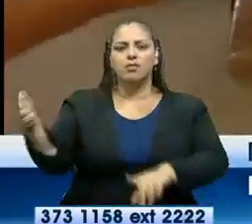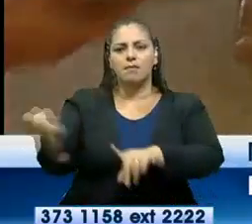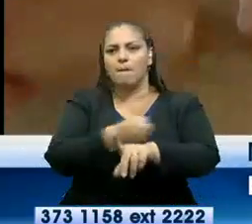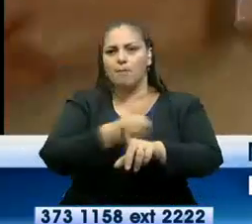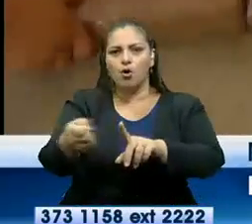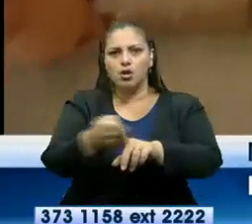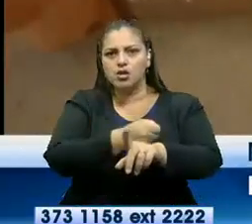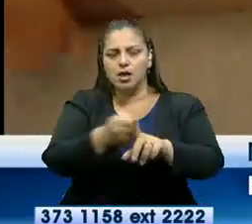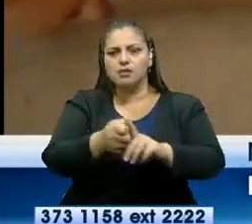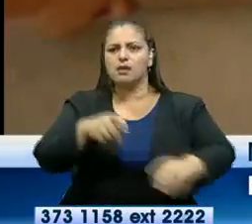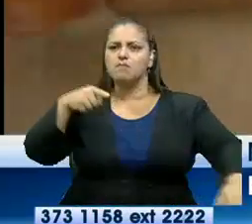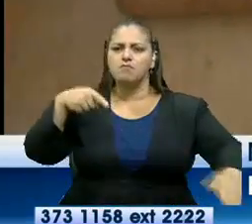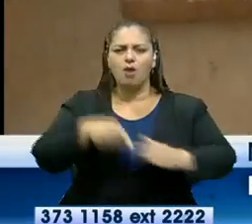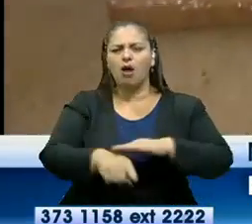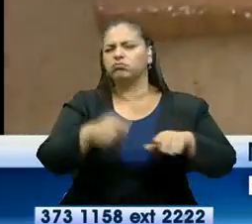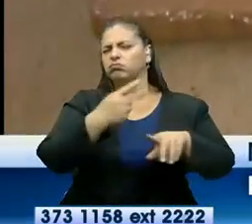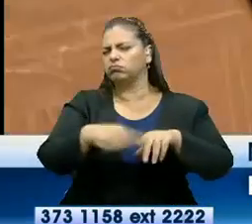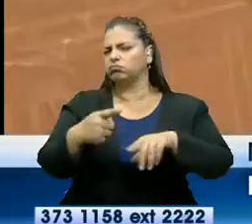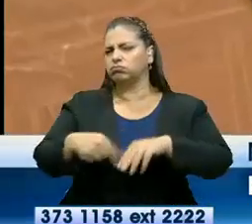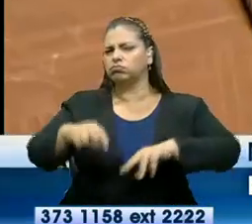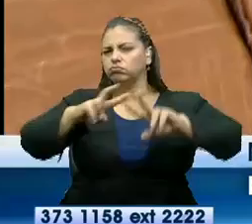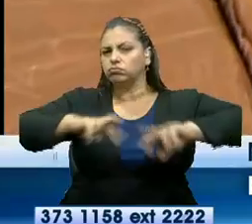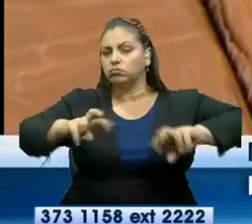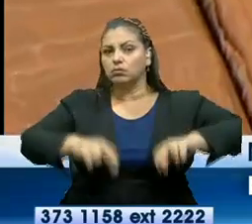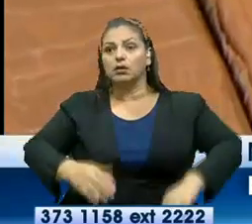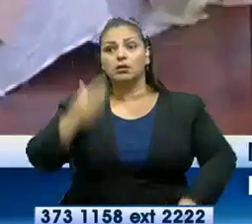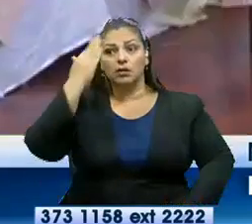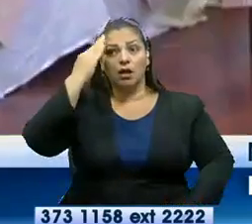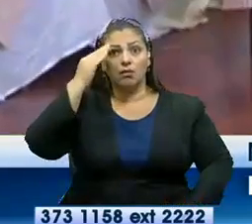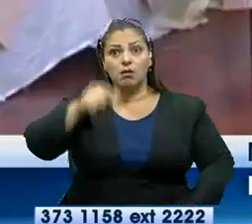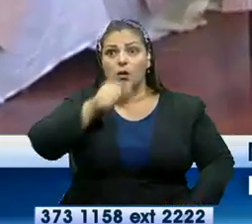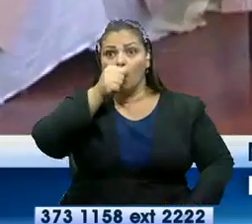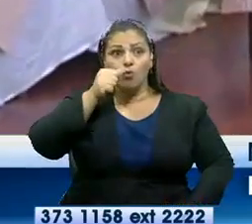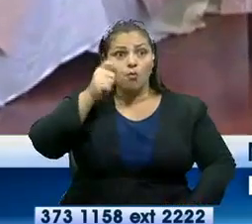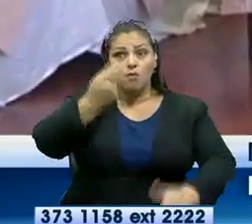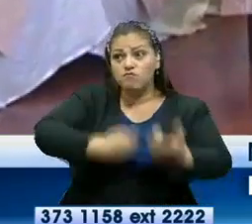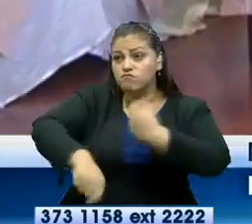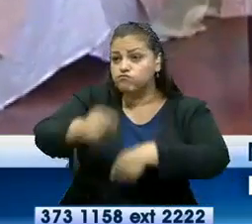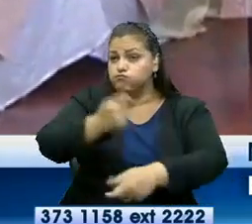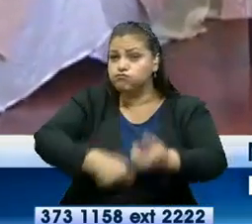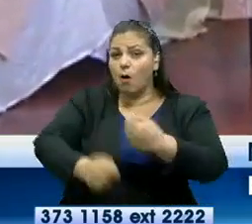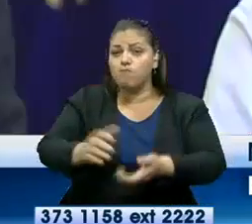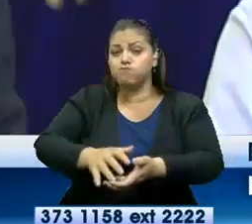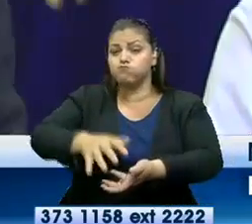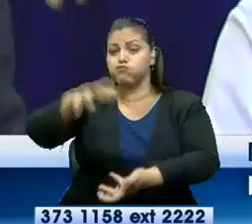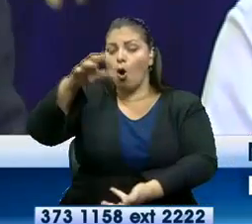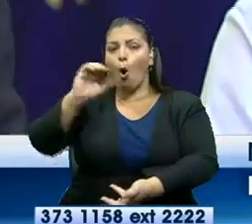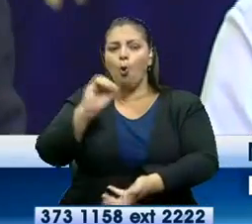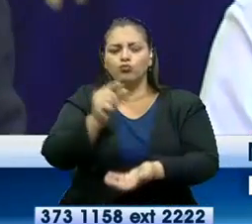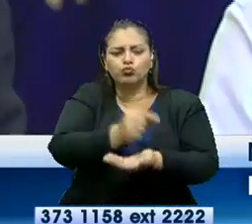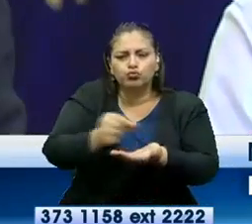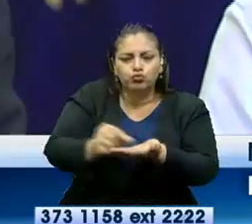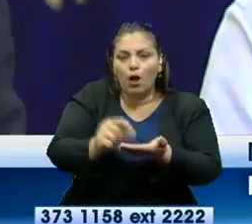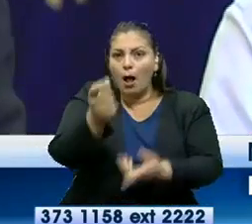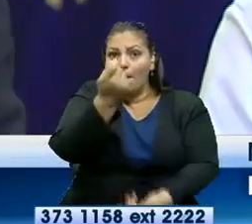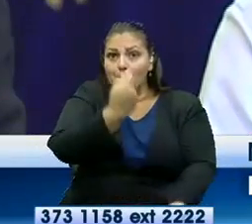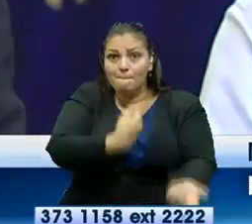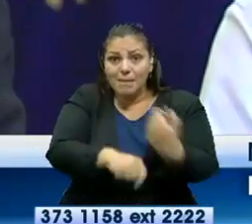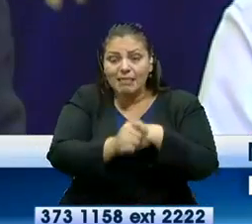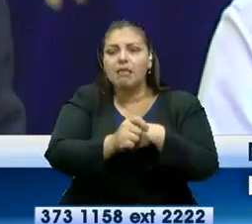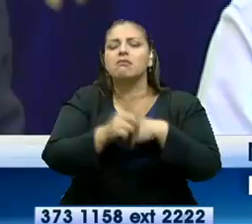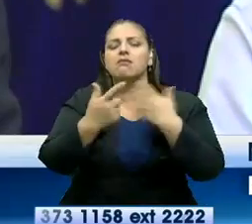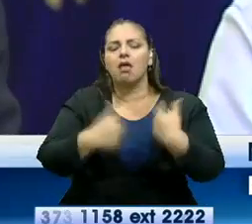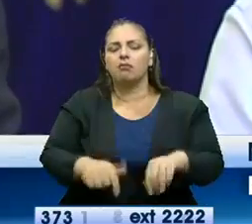El fortalecimiento del combate al narcotráfico también está en la carpeta de este consejo. Sobre todo que tiene impacto